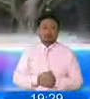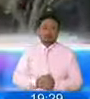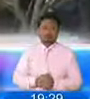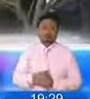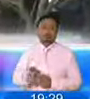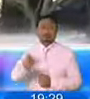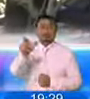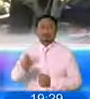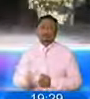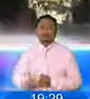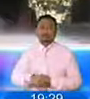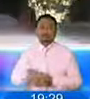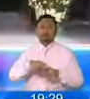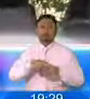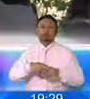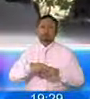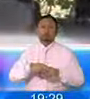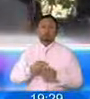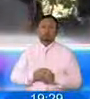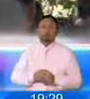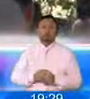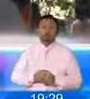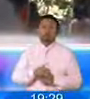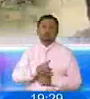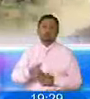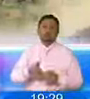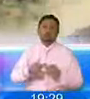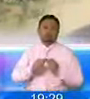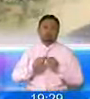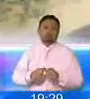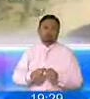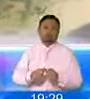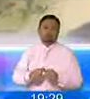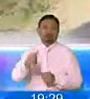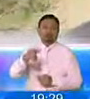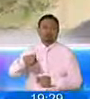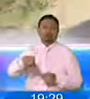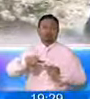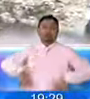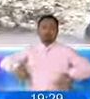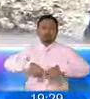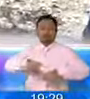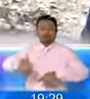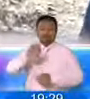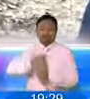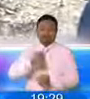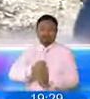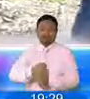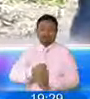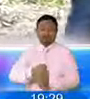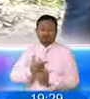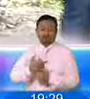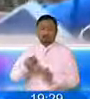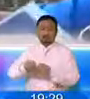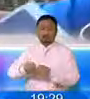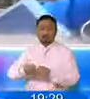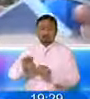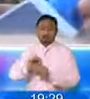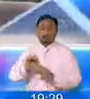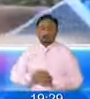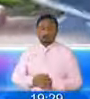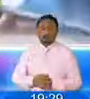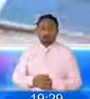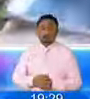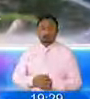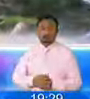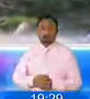esta persona llegó en un taxi, se quedó en su plantación, porque en el lugar donde el occiso trabajaba no le abrieron la puerta. Sí, en un taxi